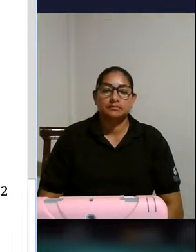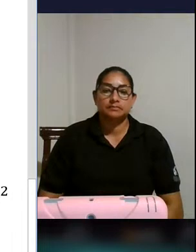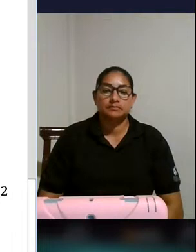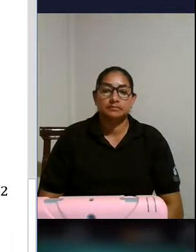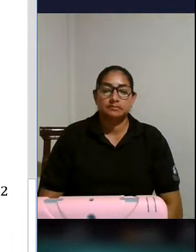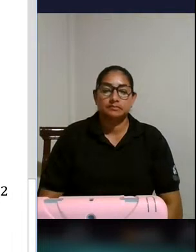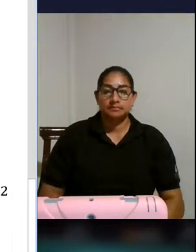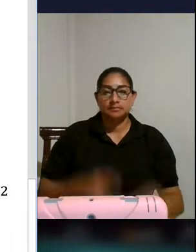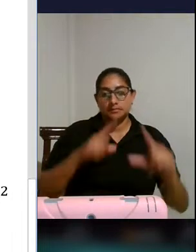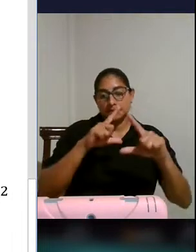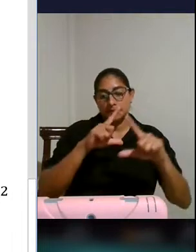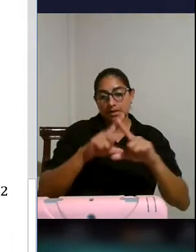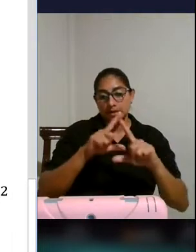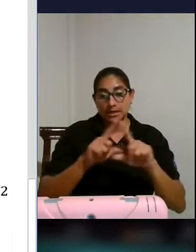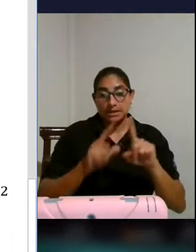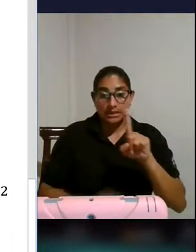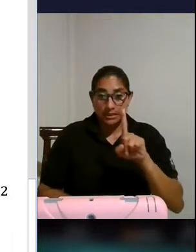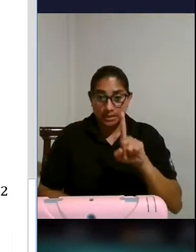x